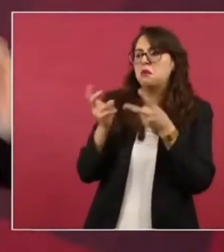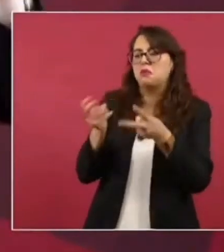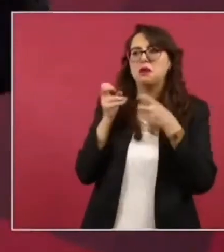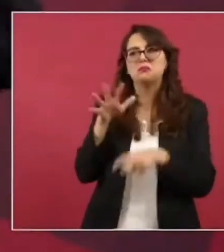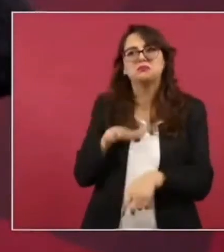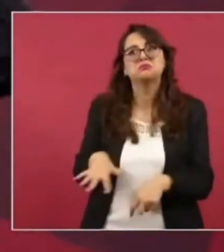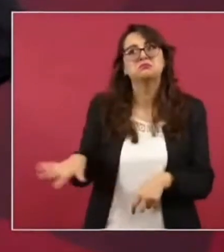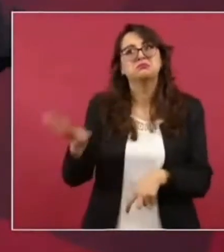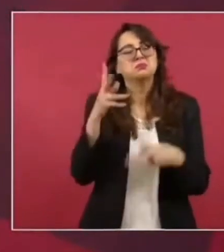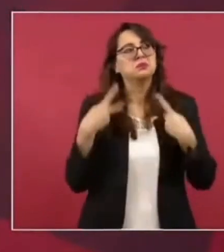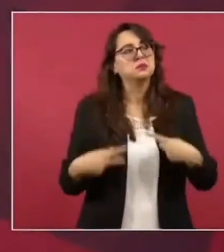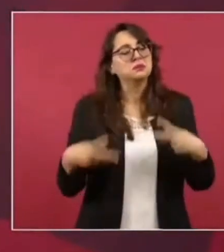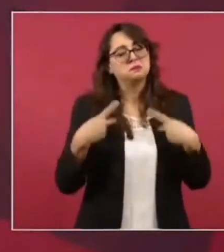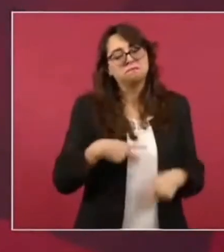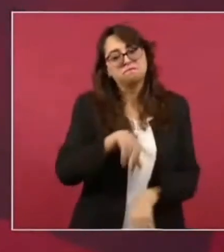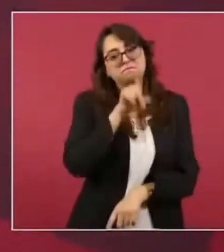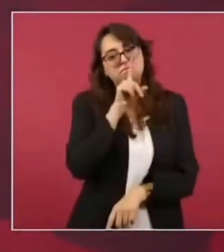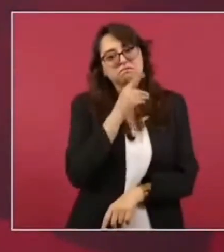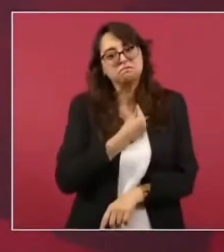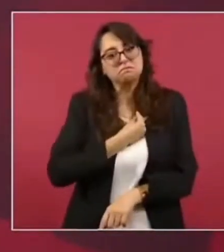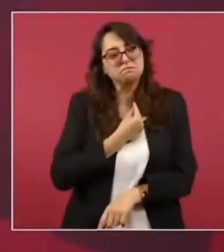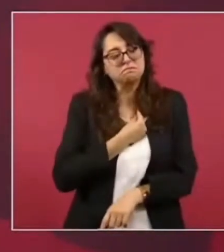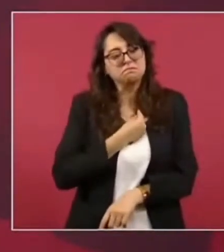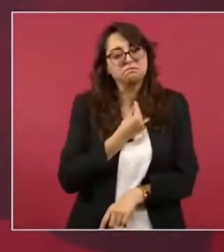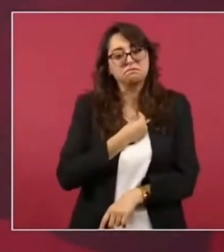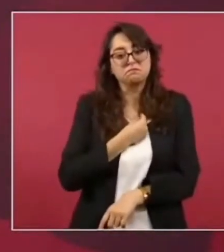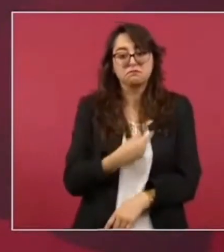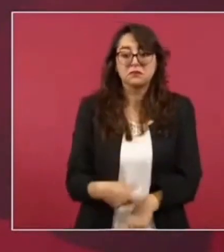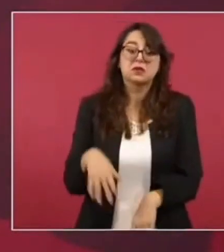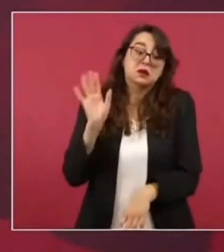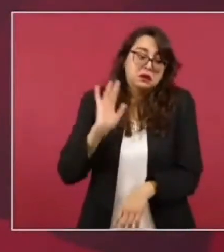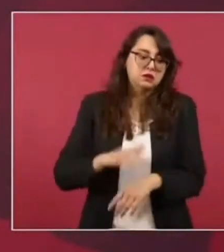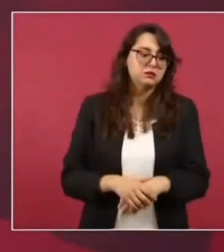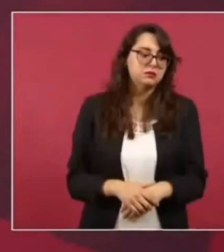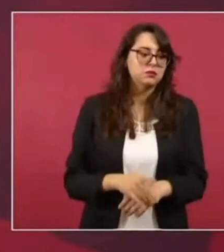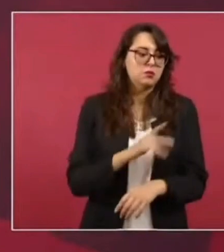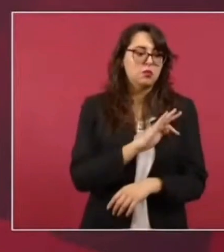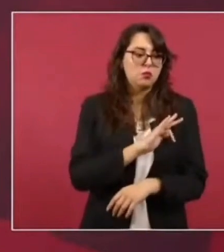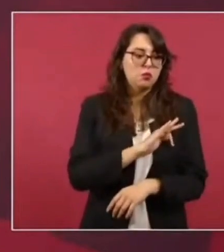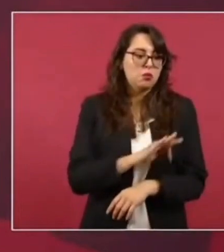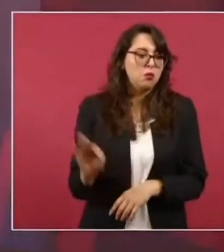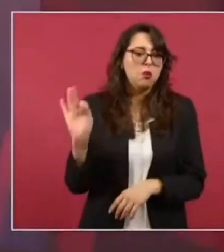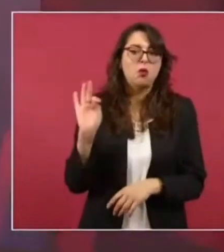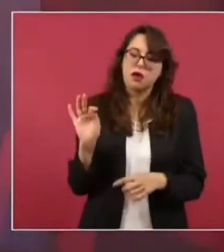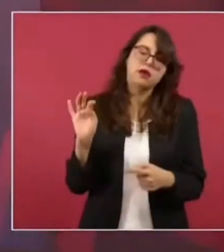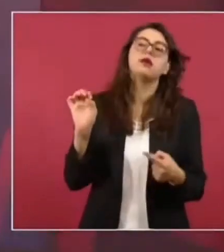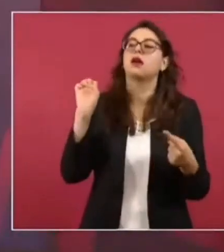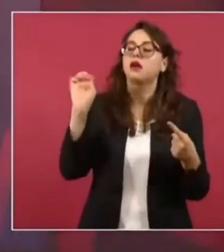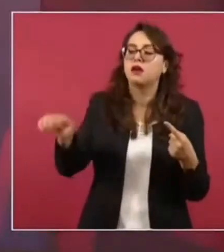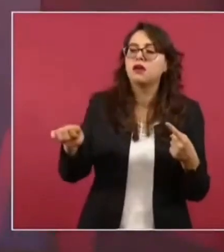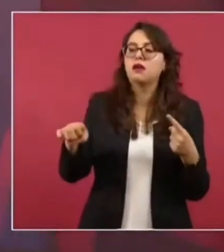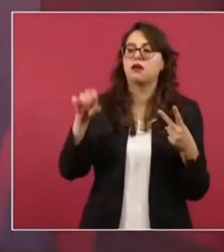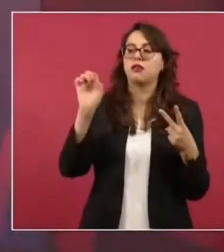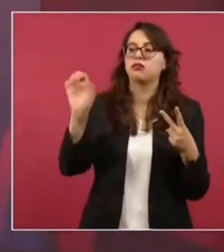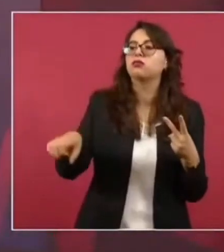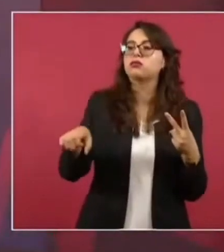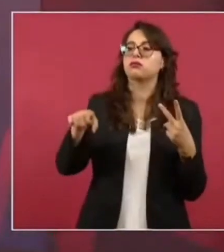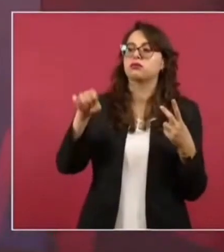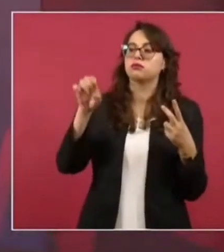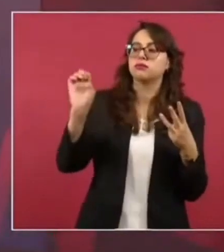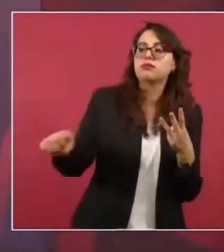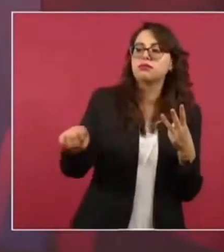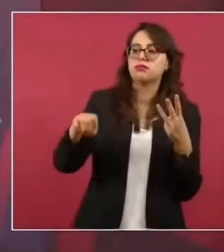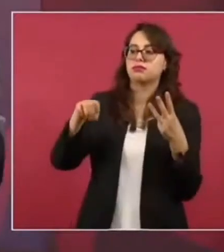Y bueno, como decía Lincoln, al pueblo se le puede engañar una vez, 2 veces, pero no se le puede engañar toda la vida.